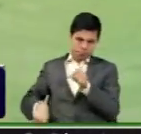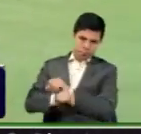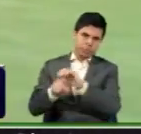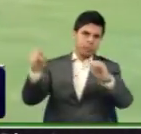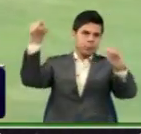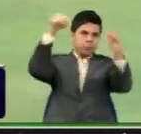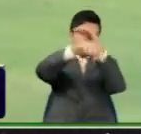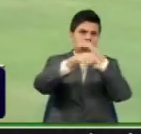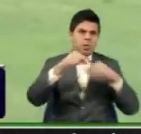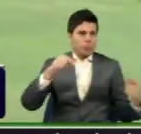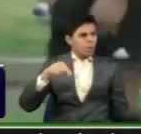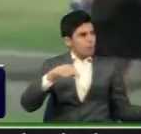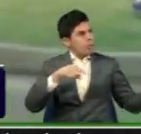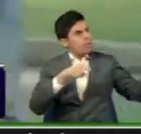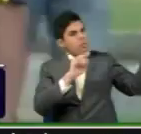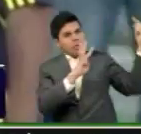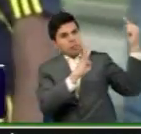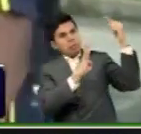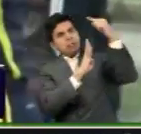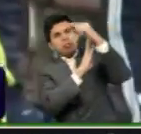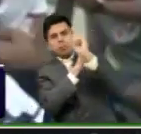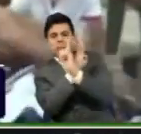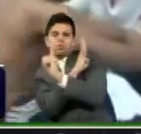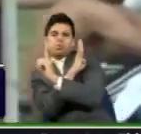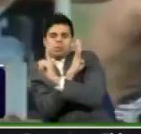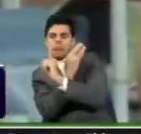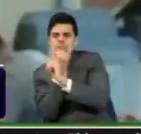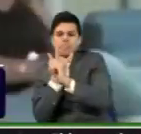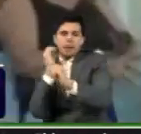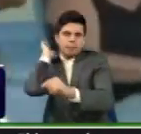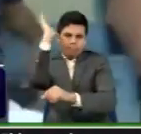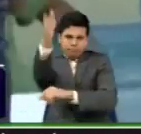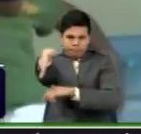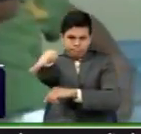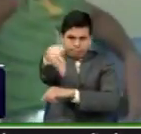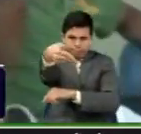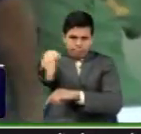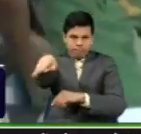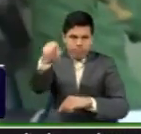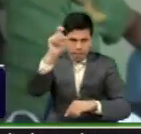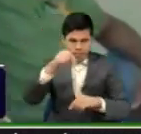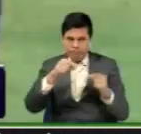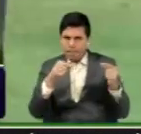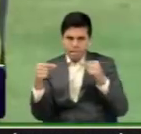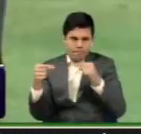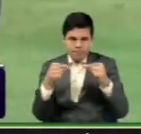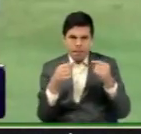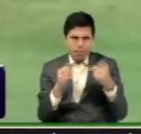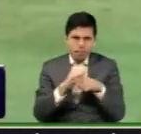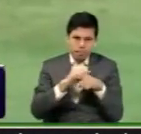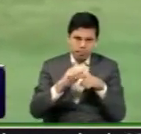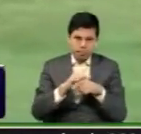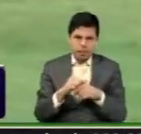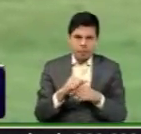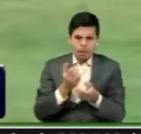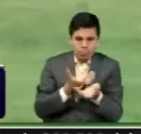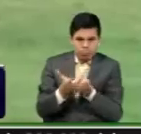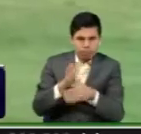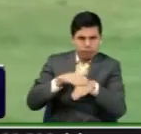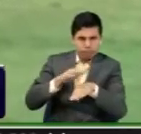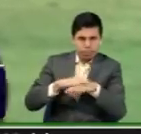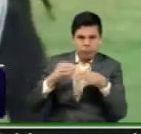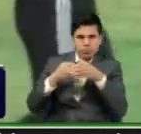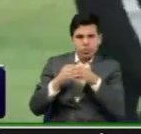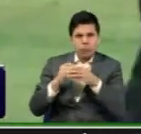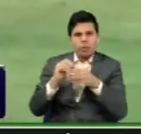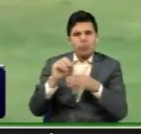los contragolpes, que estamos, lo que más estamos diciendo es que los contragolpes tienen que llegar a la jugada y eso se trabajó en el día de hoy. El asesor de árbitros de la